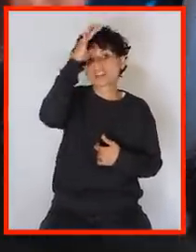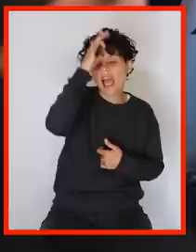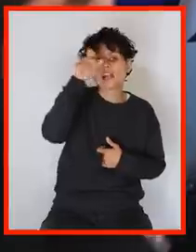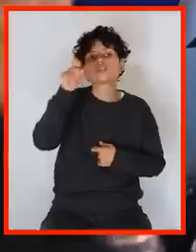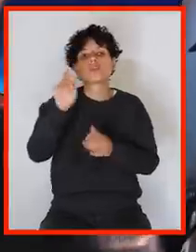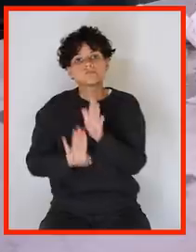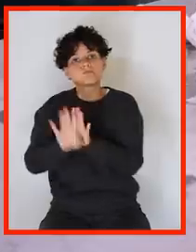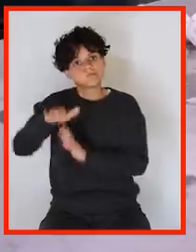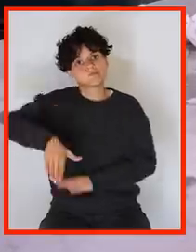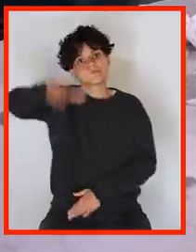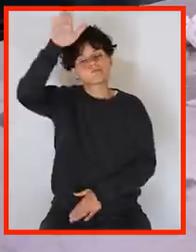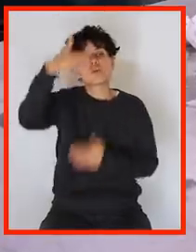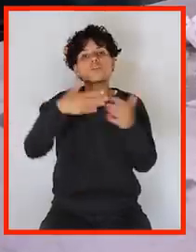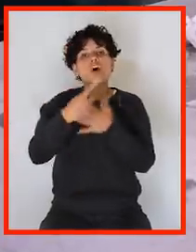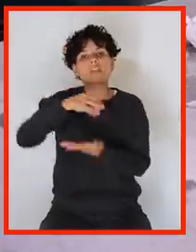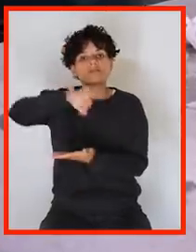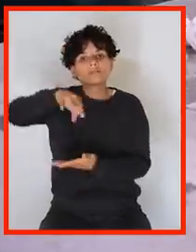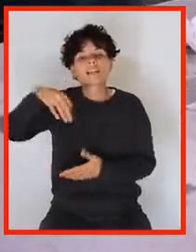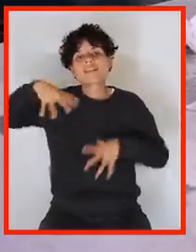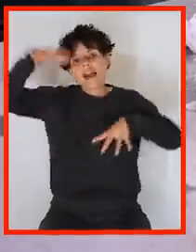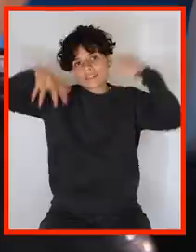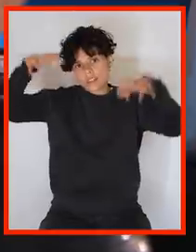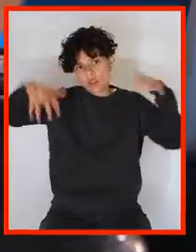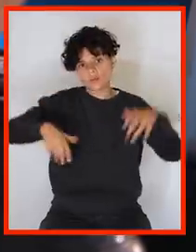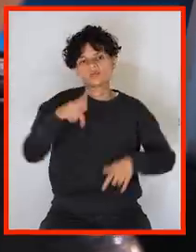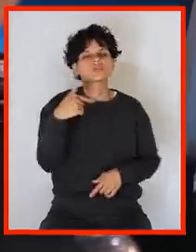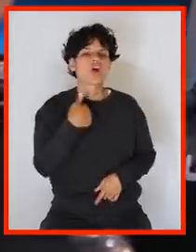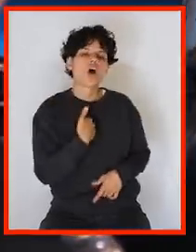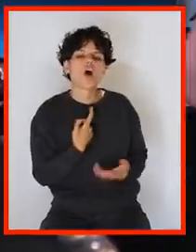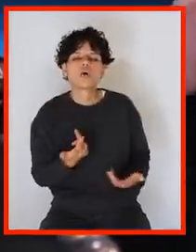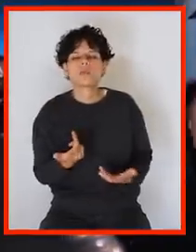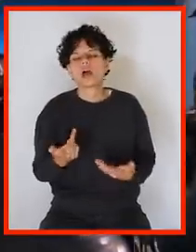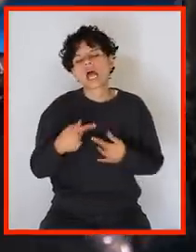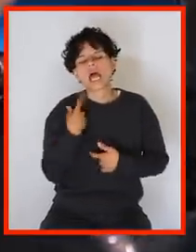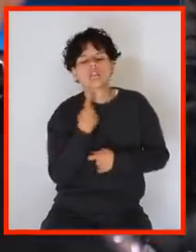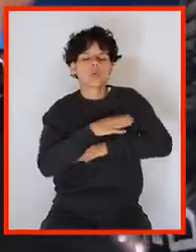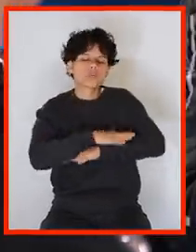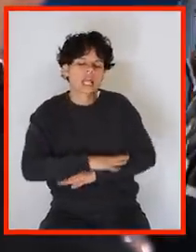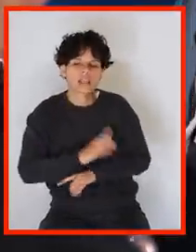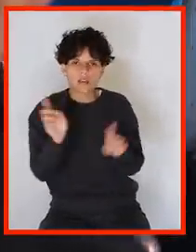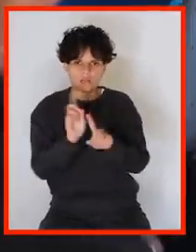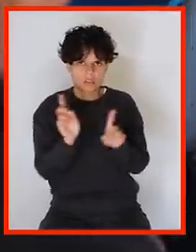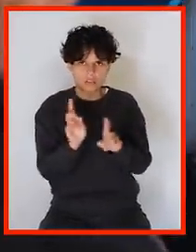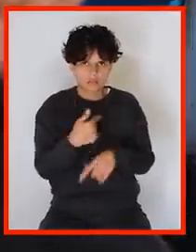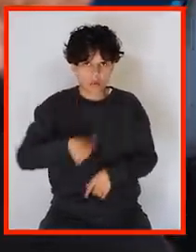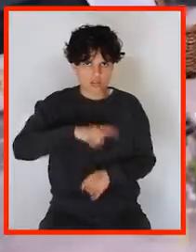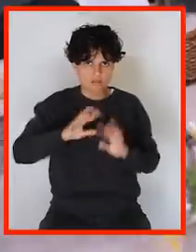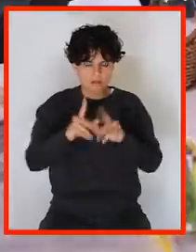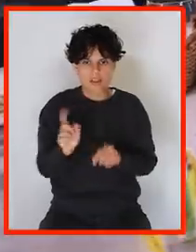en el castillo, ¿cachai? Nosotros igual, nuestra familia siempre era como súper. No es como así como, ay, qué humilde que soy. Pero nosotros nos criamos